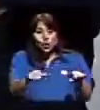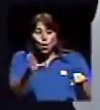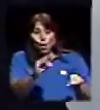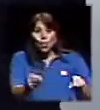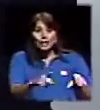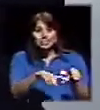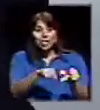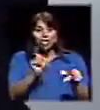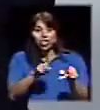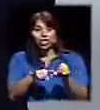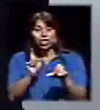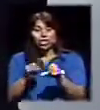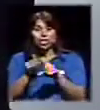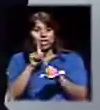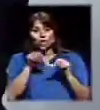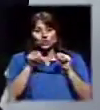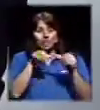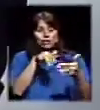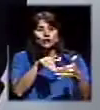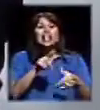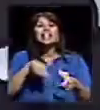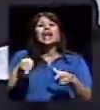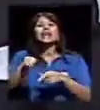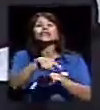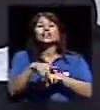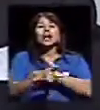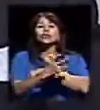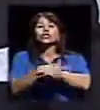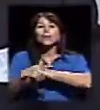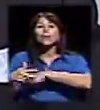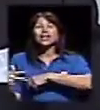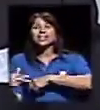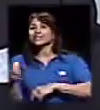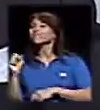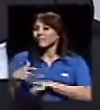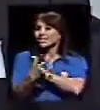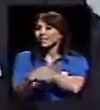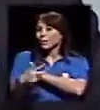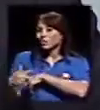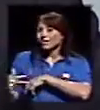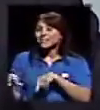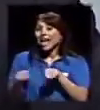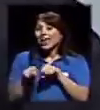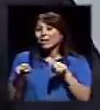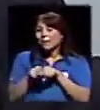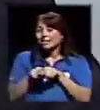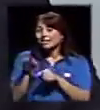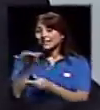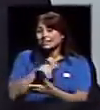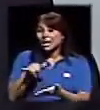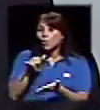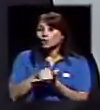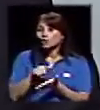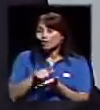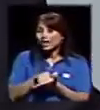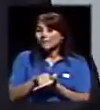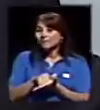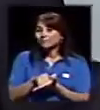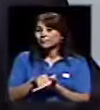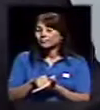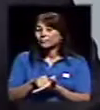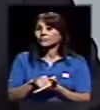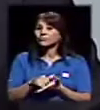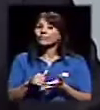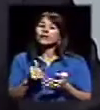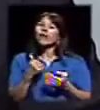es. Que operaban en el centro de San José. Así es. Y San José empieza además a ser desertado por su clase